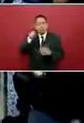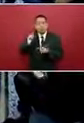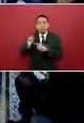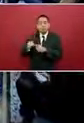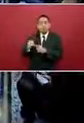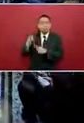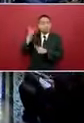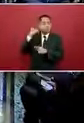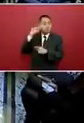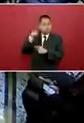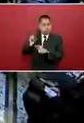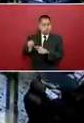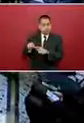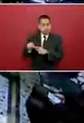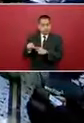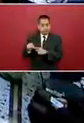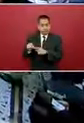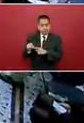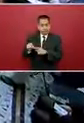solo